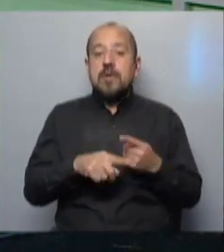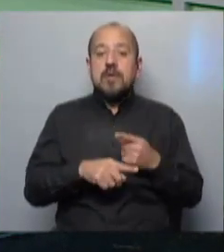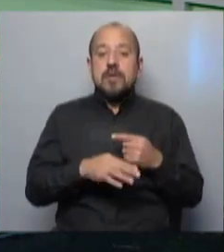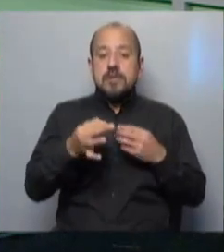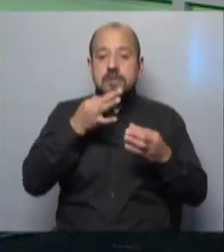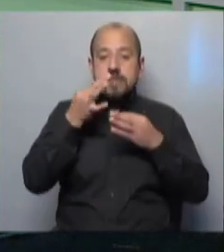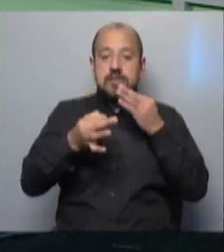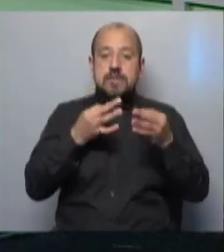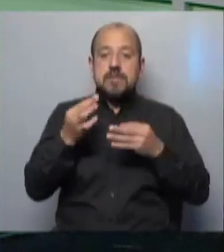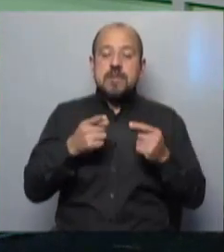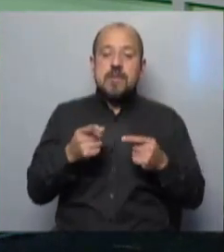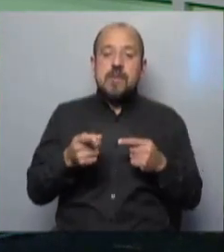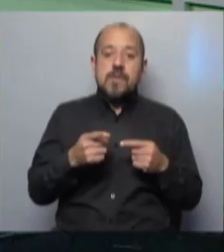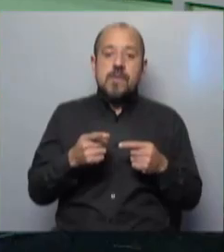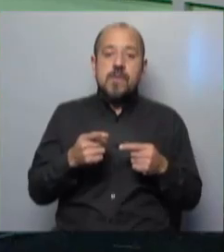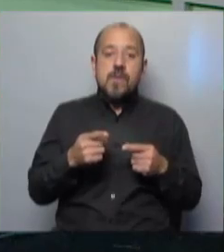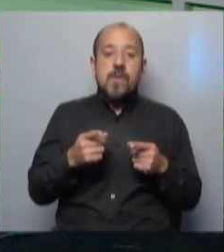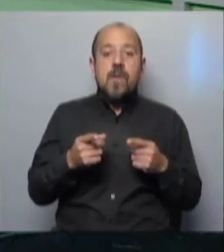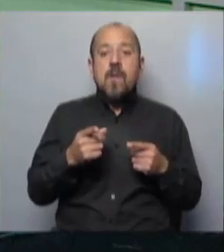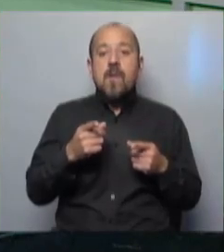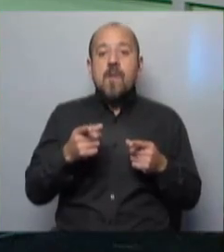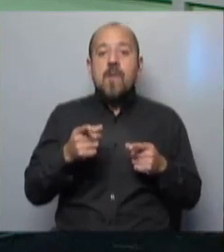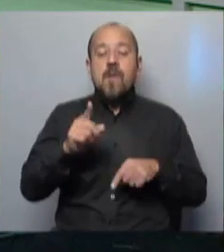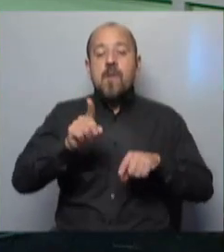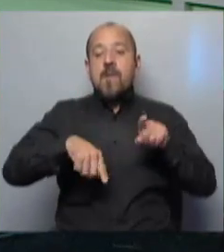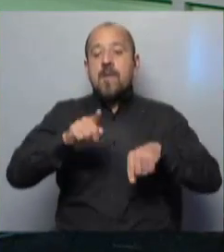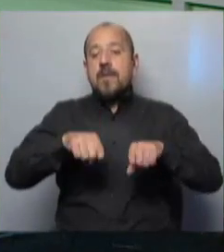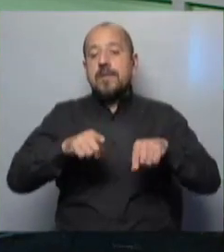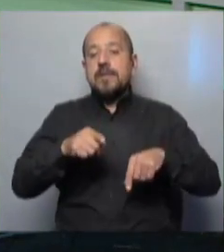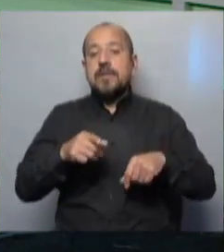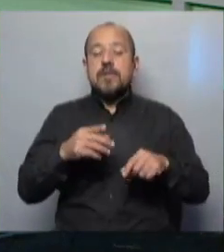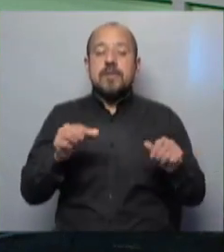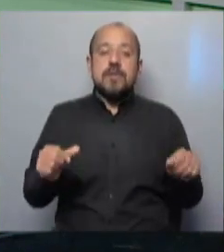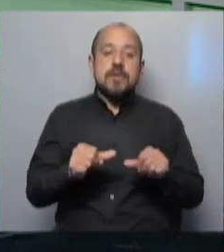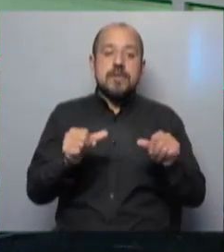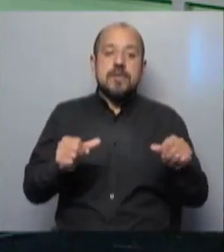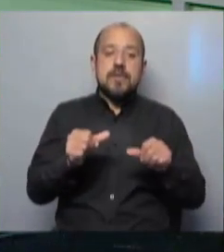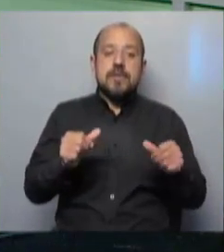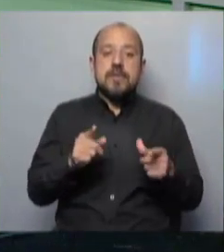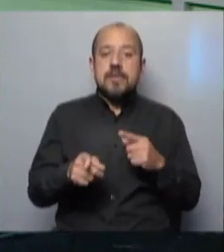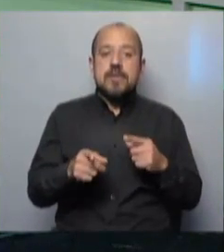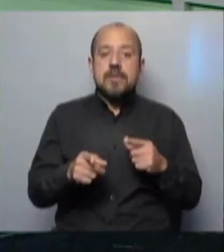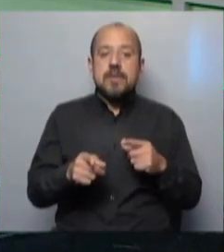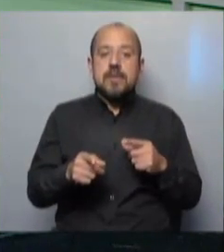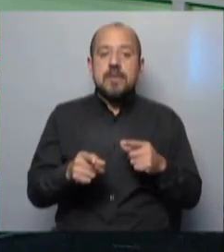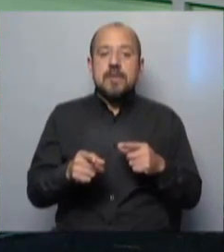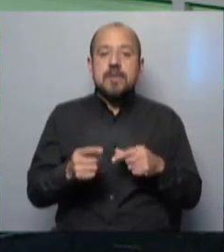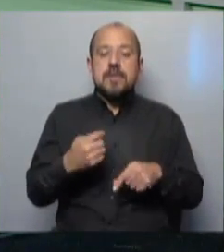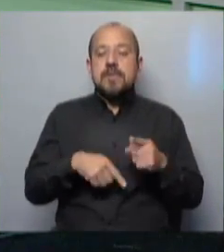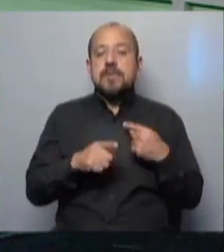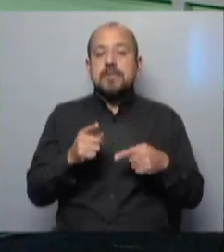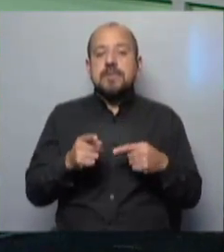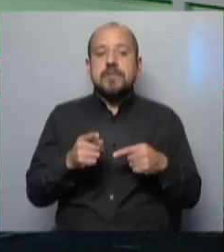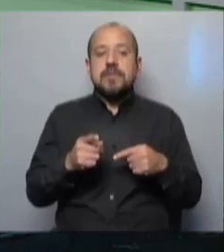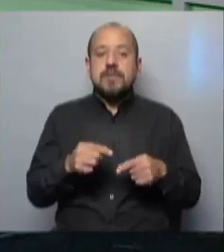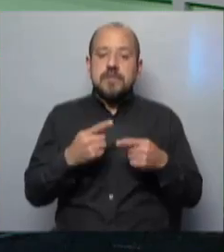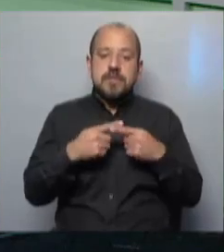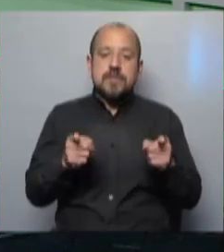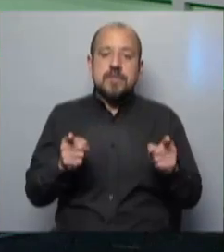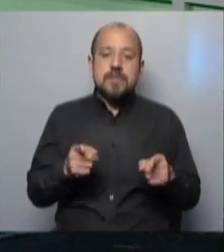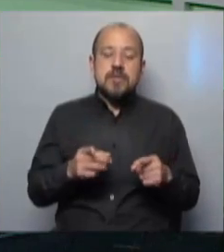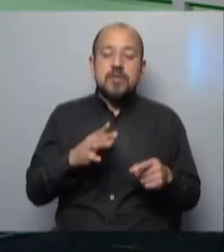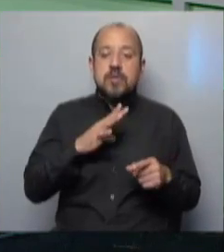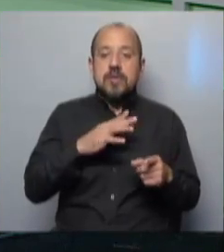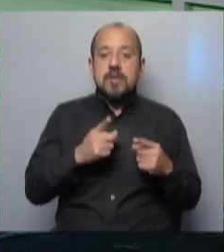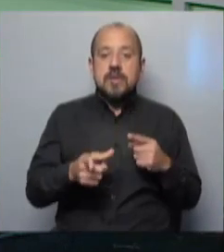explicaron regresión en realidad dan en la rosa incluso las gestiones por donde se llevaron a cabo esta decisiones también fueron en lugares diferentes y lo que